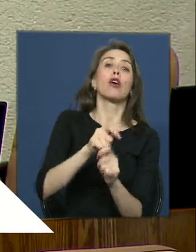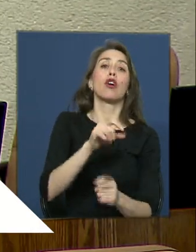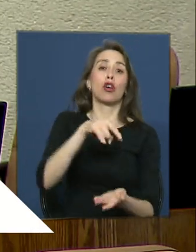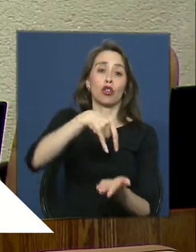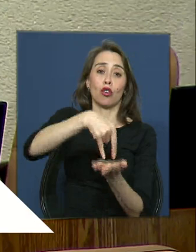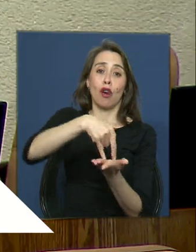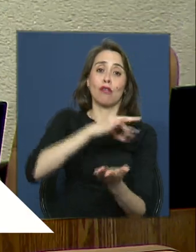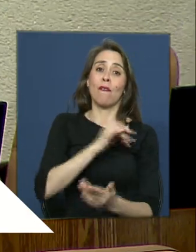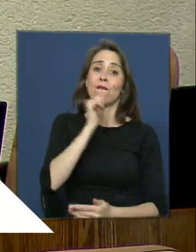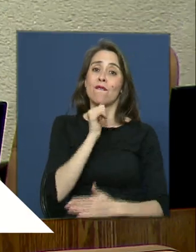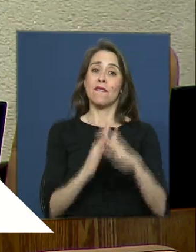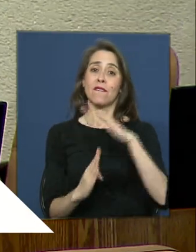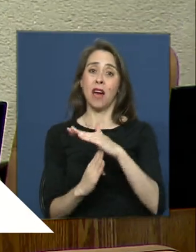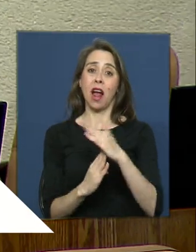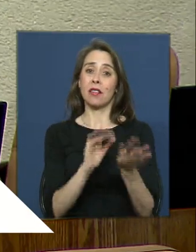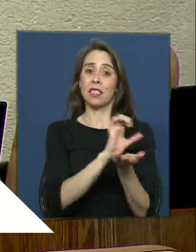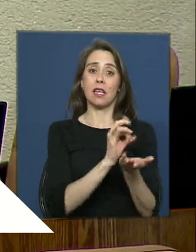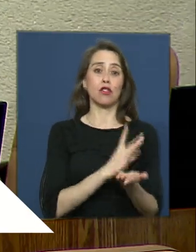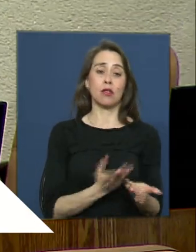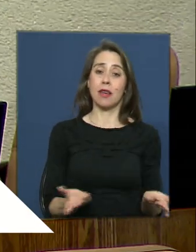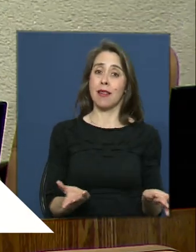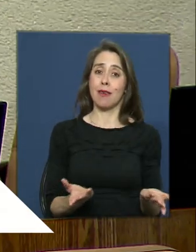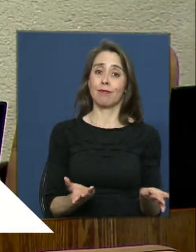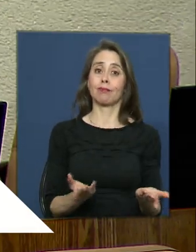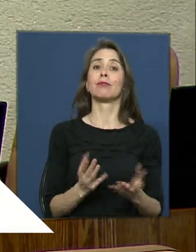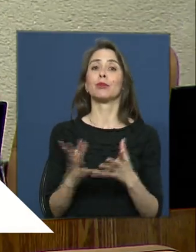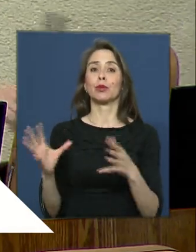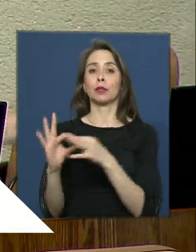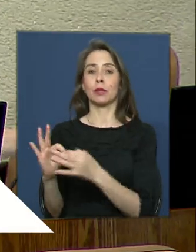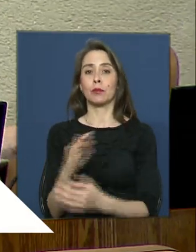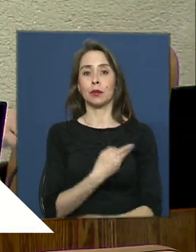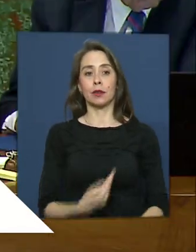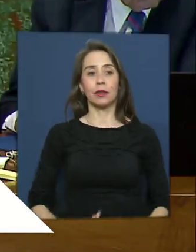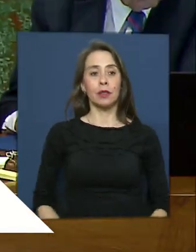Nacional y para el Estado de Chile. He dicho, presidente, muchas gracias.